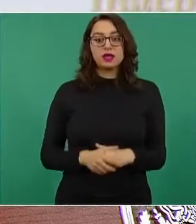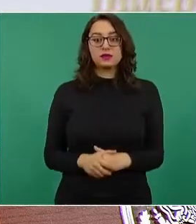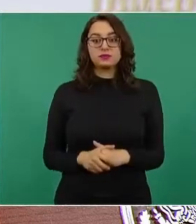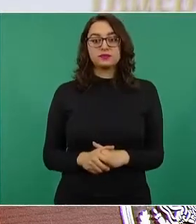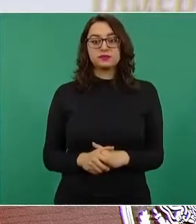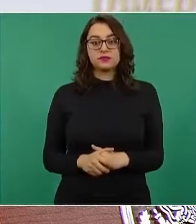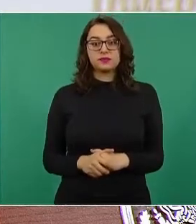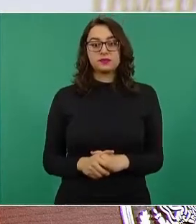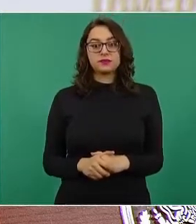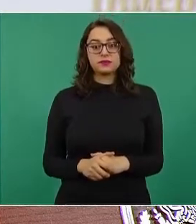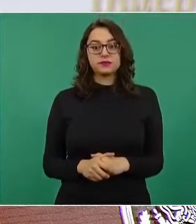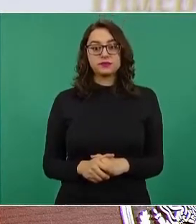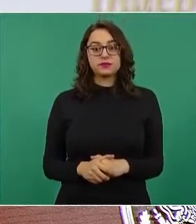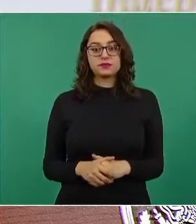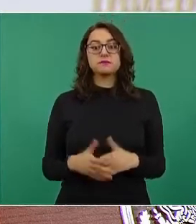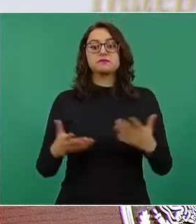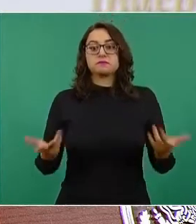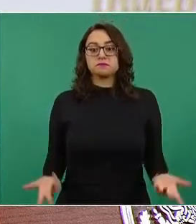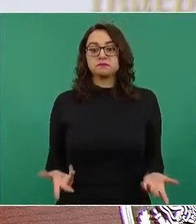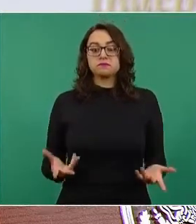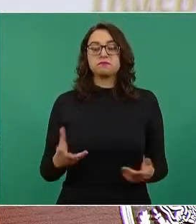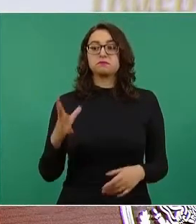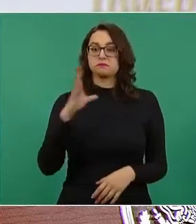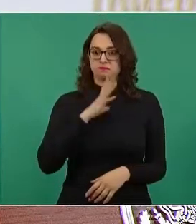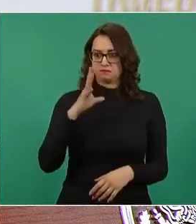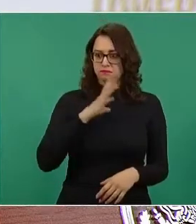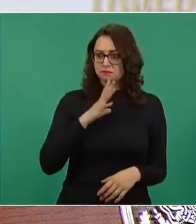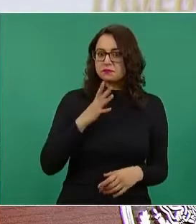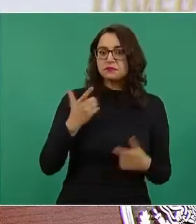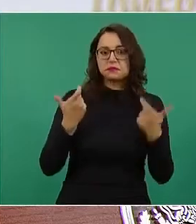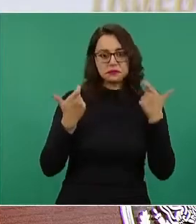Cuando hay circulante, cuando la gente tiene